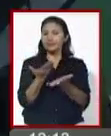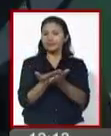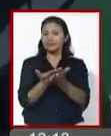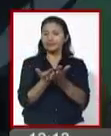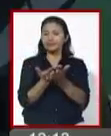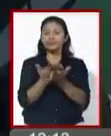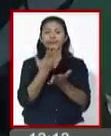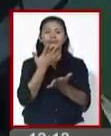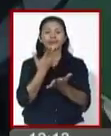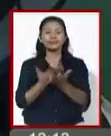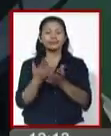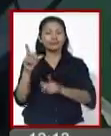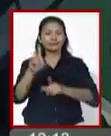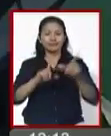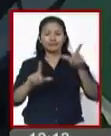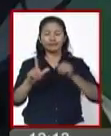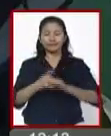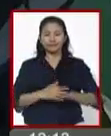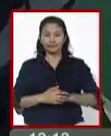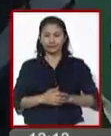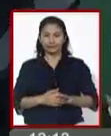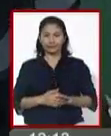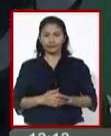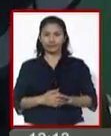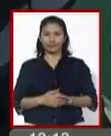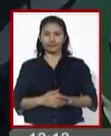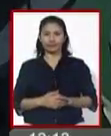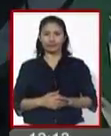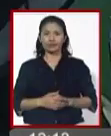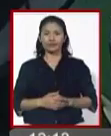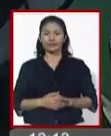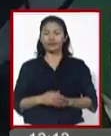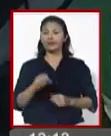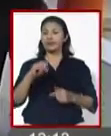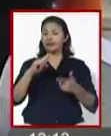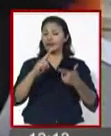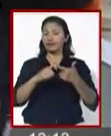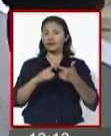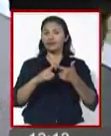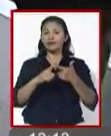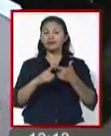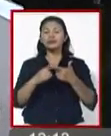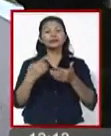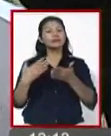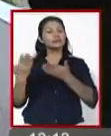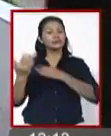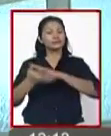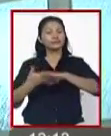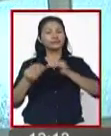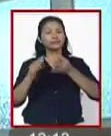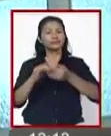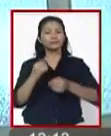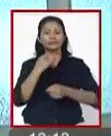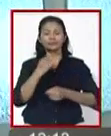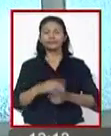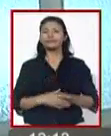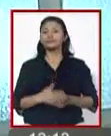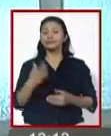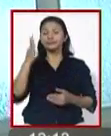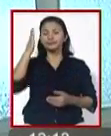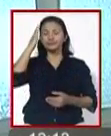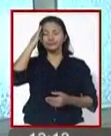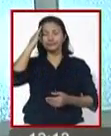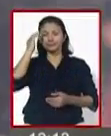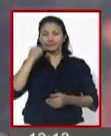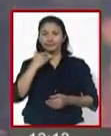a una evidencia diagnóstica en tipo laboratorial. Dos, de acuerdo a los antecedentes clínico-epidemiológicos, se